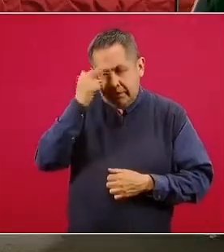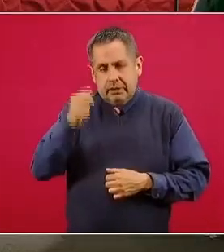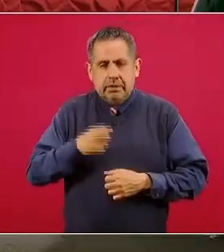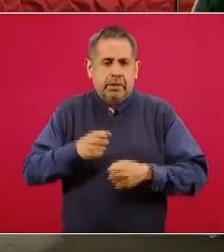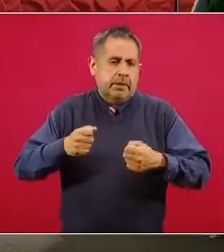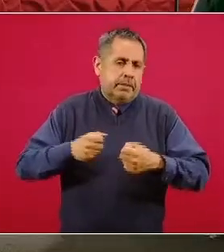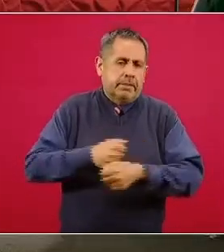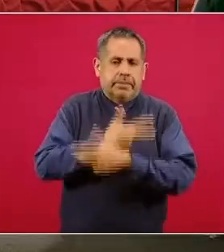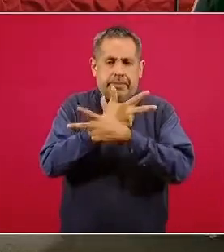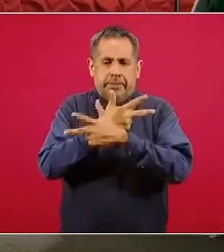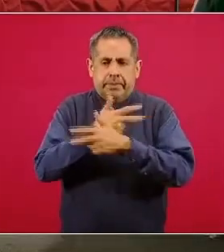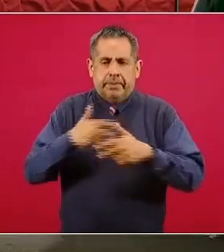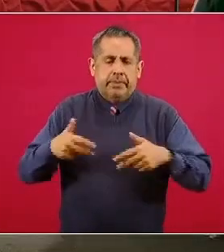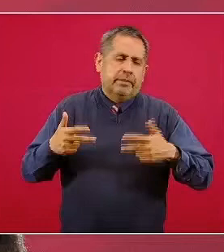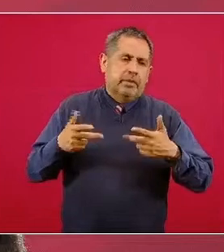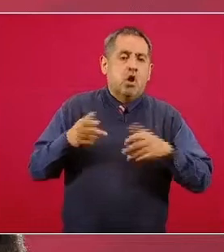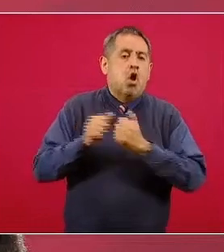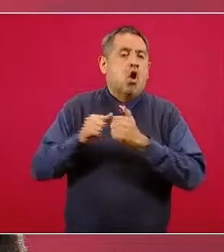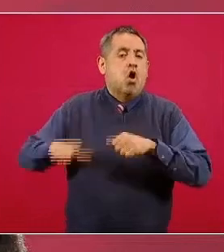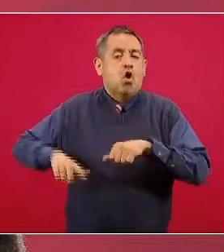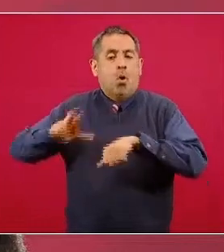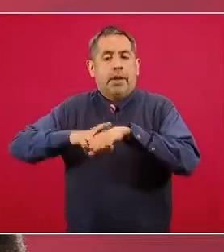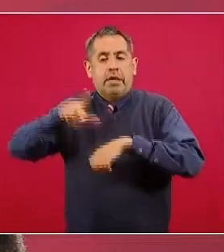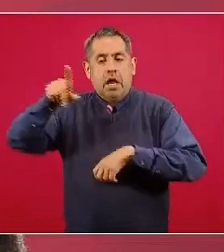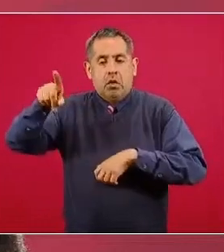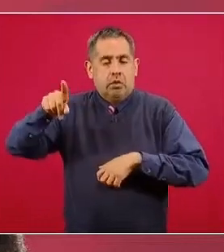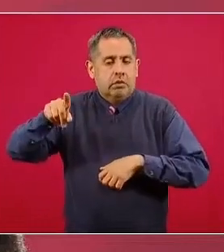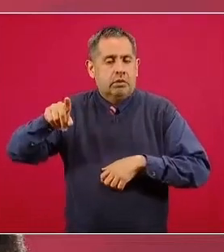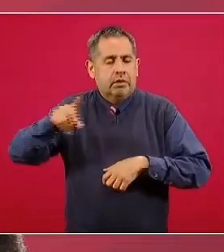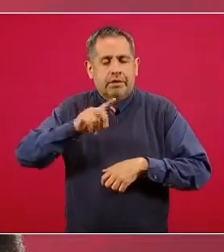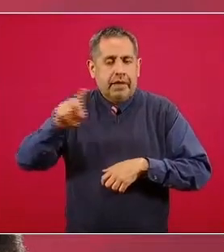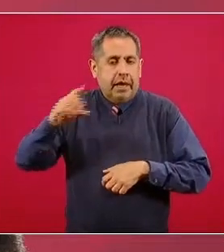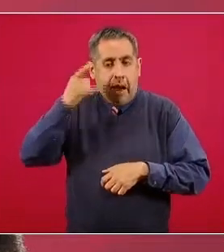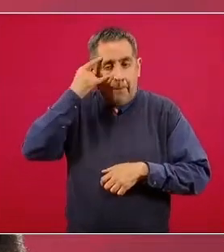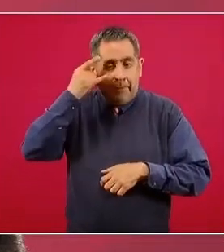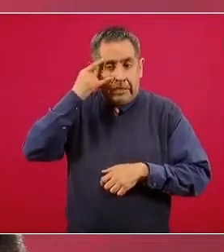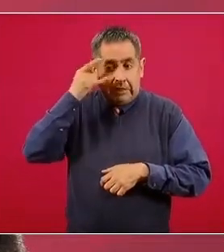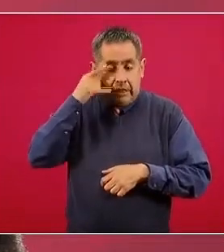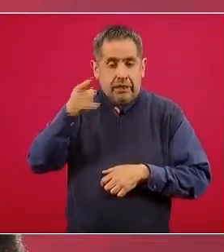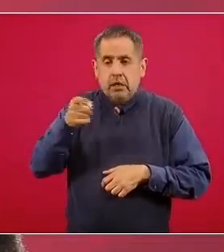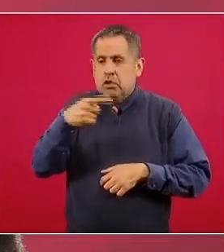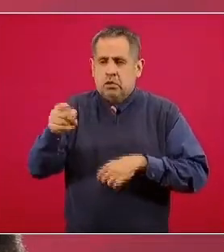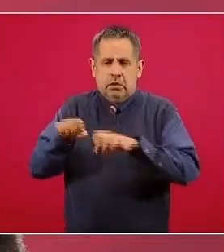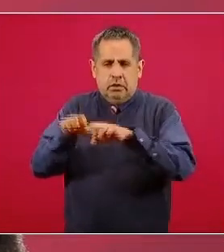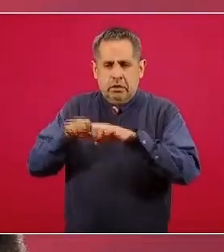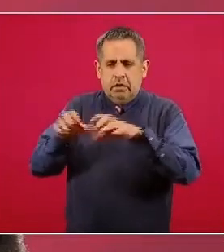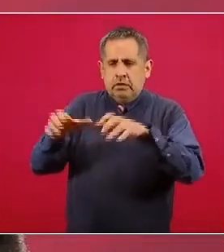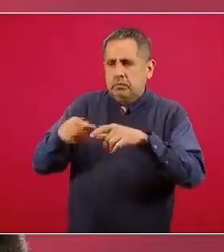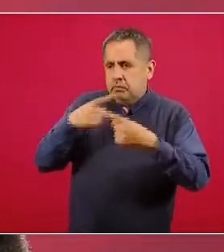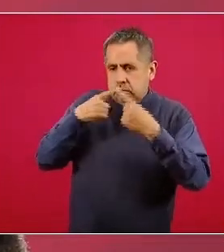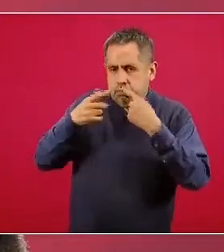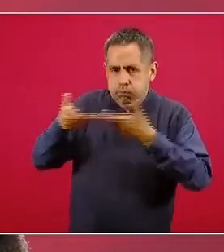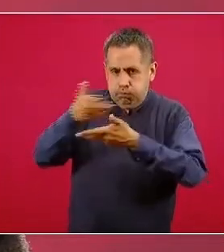videoconferencia con el gobernador Aiza de Campeche, su equipo de